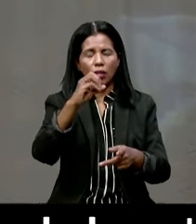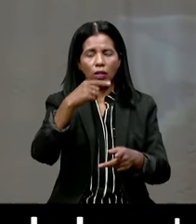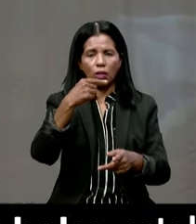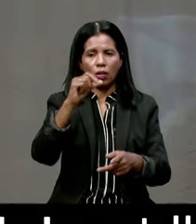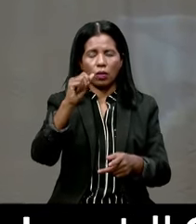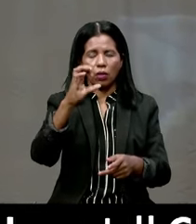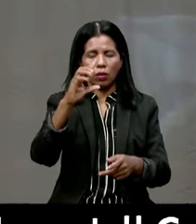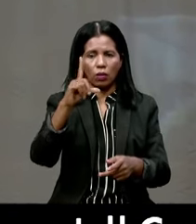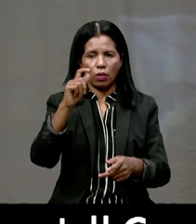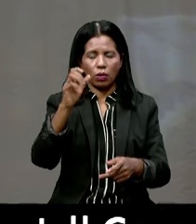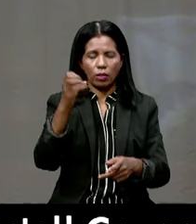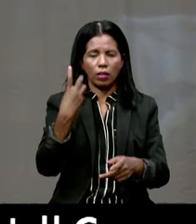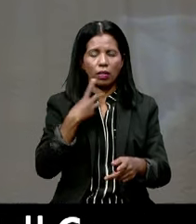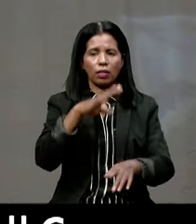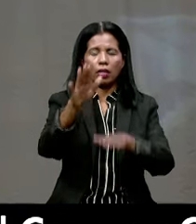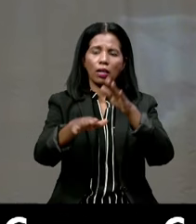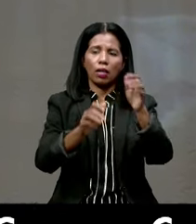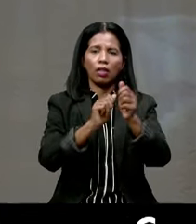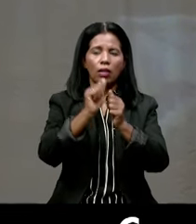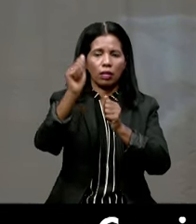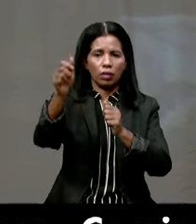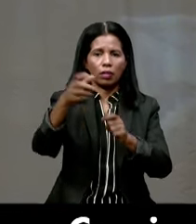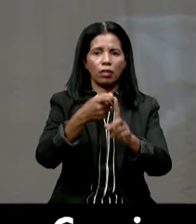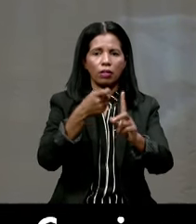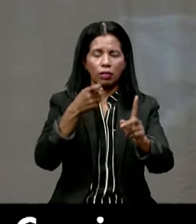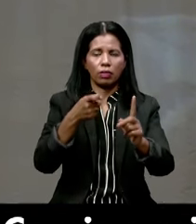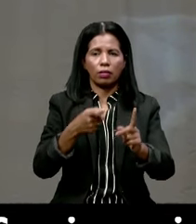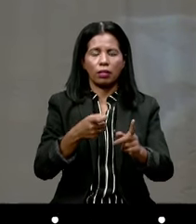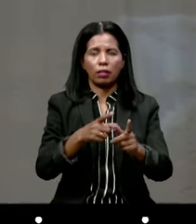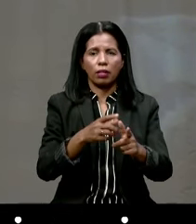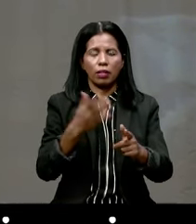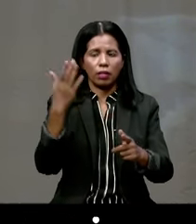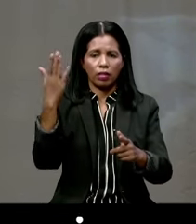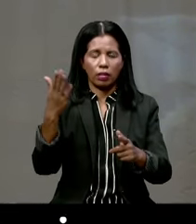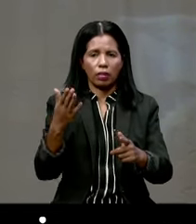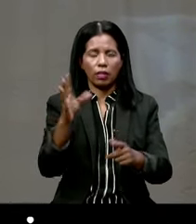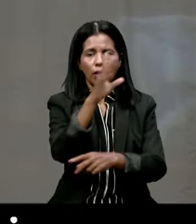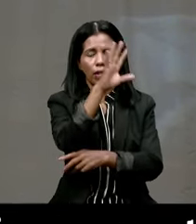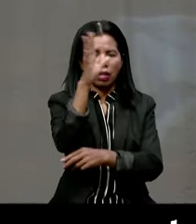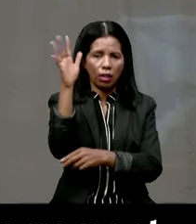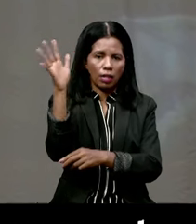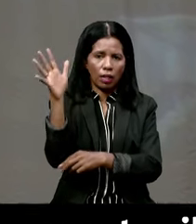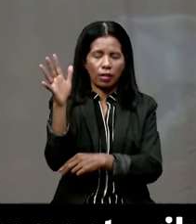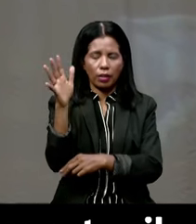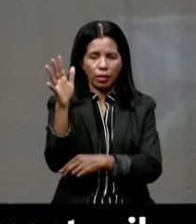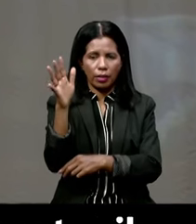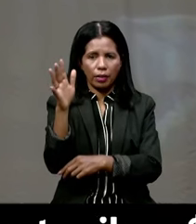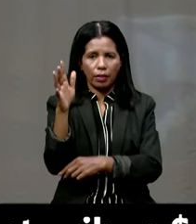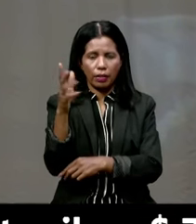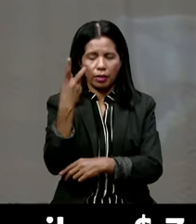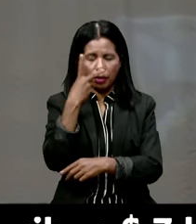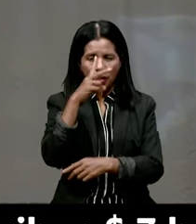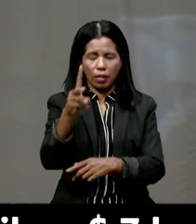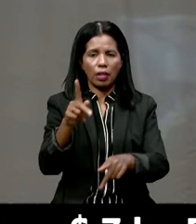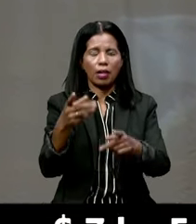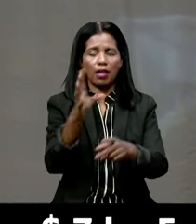parte e ta sai hus de subida wan yeleten e ne ba e a ai morish ne bema ka a bara